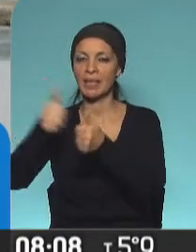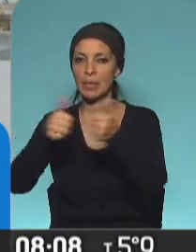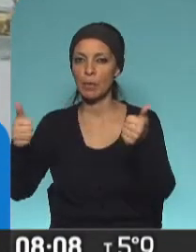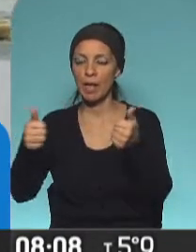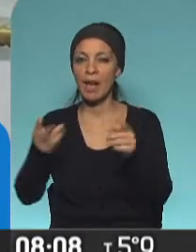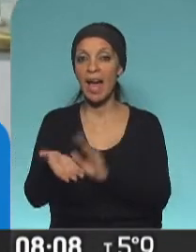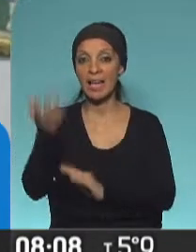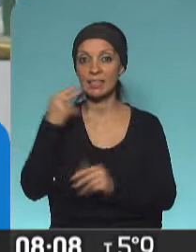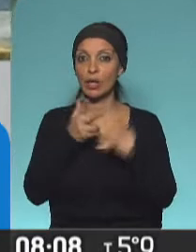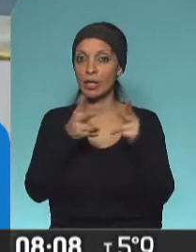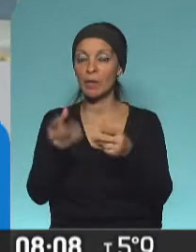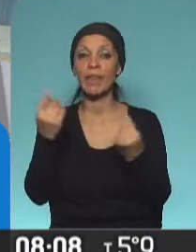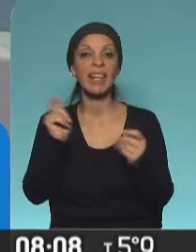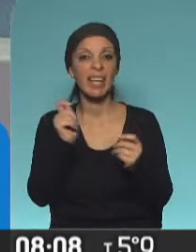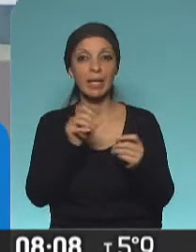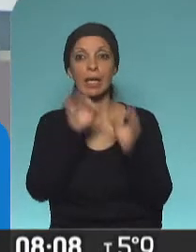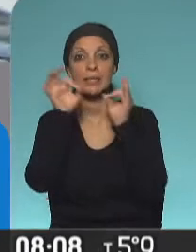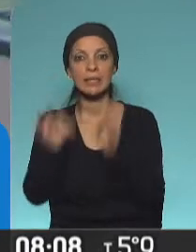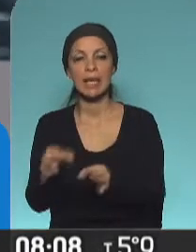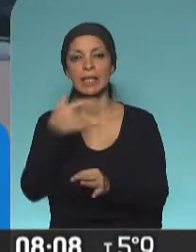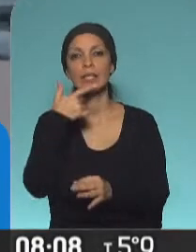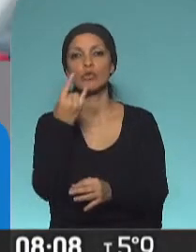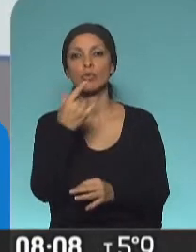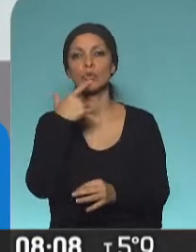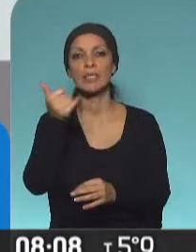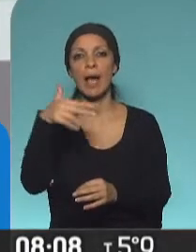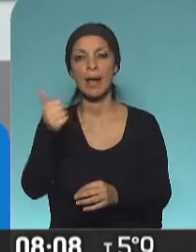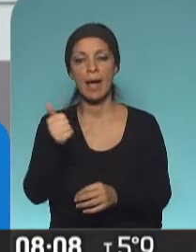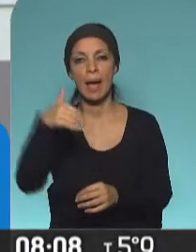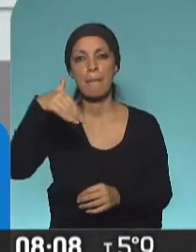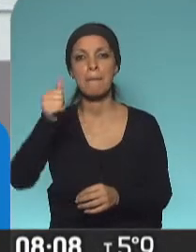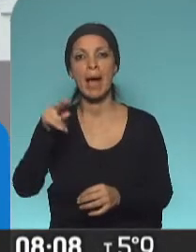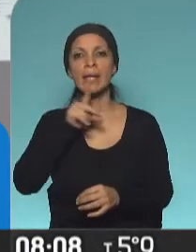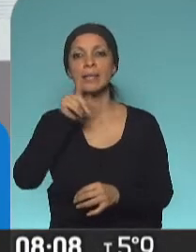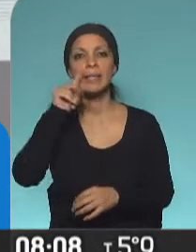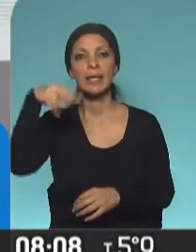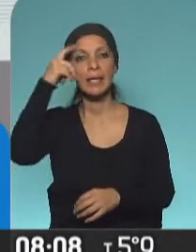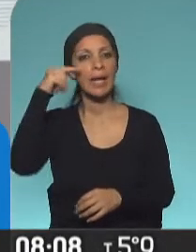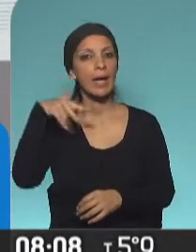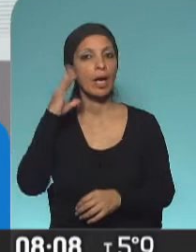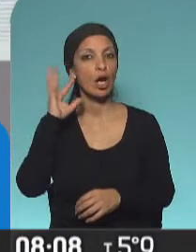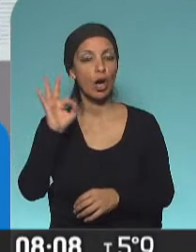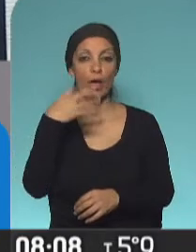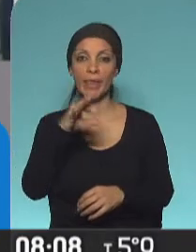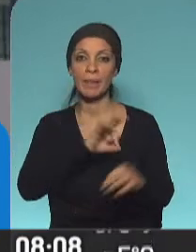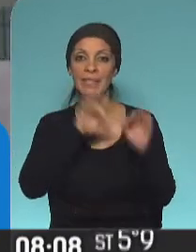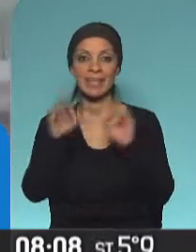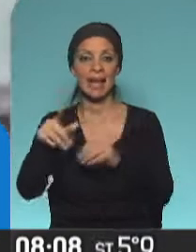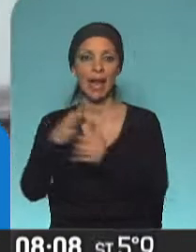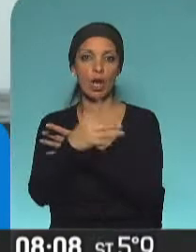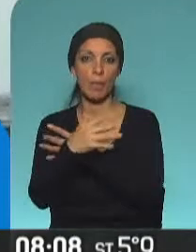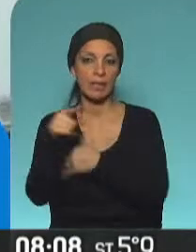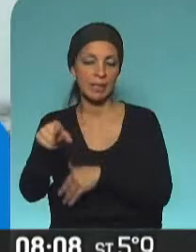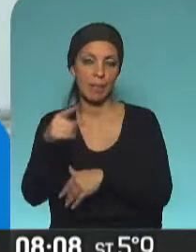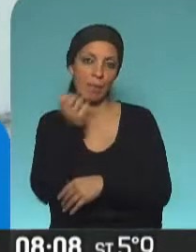jornada de ayer finalmente de susana mabel martinengo recordemos que tendrá que estar aquí en los tribunales federales de lomas de zamora